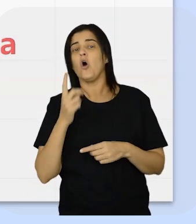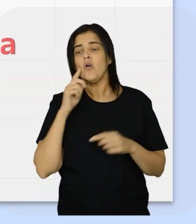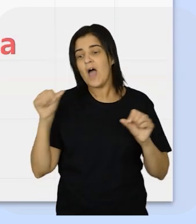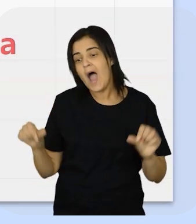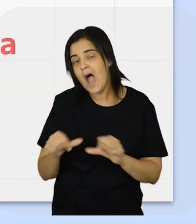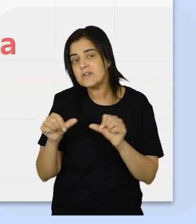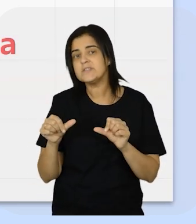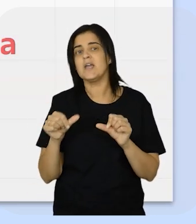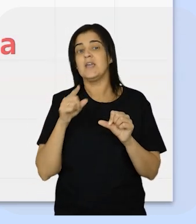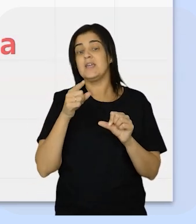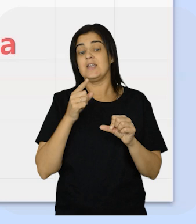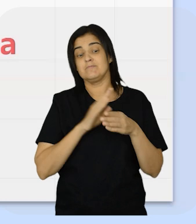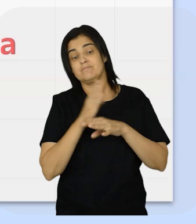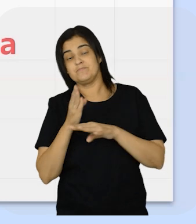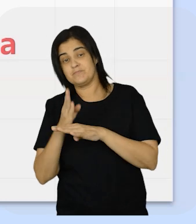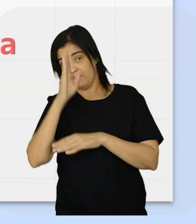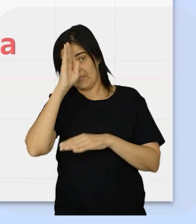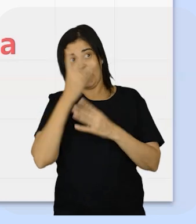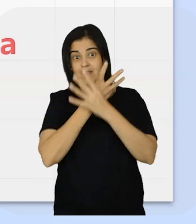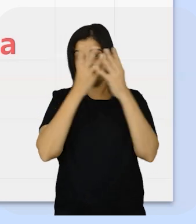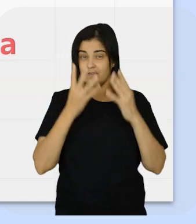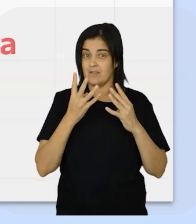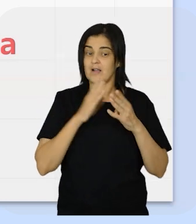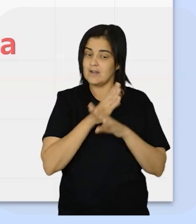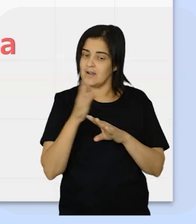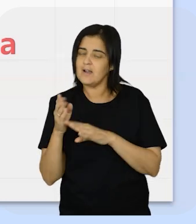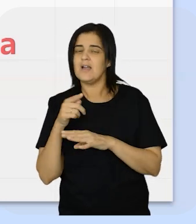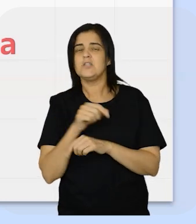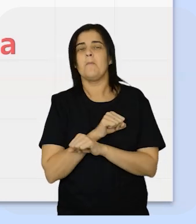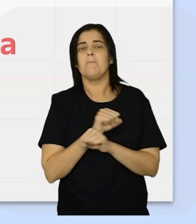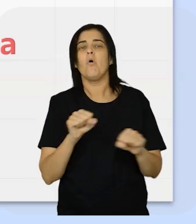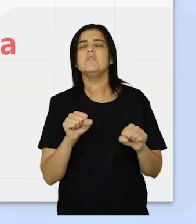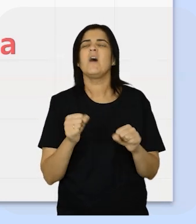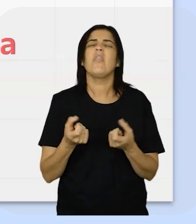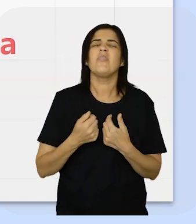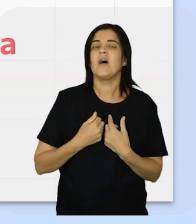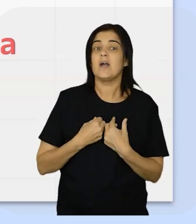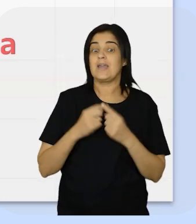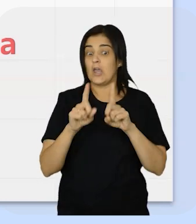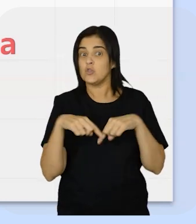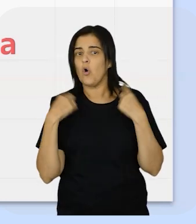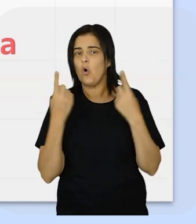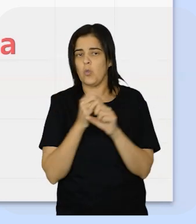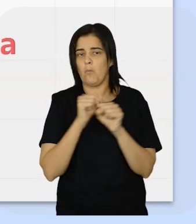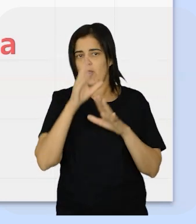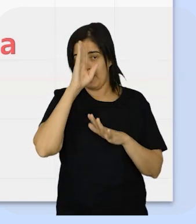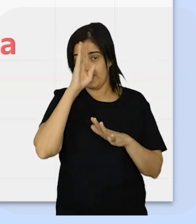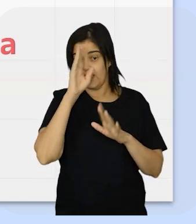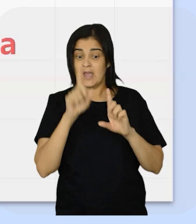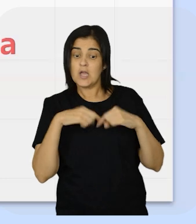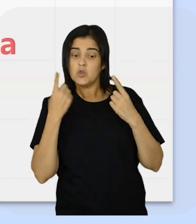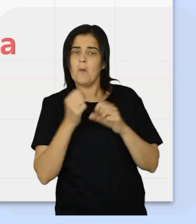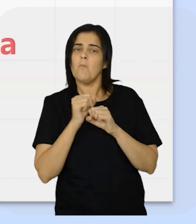haciendo, y el diseño universal de aprendizaje justamente nos da la posibilidad de que todos aprendan y todos